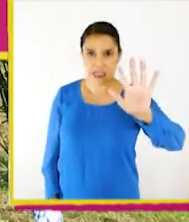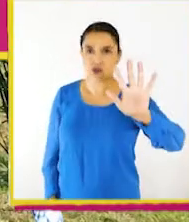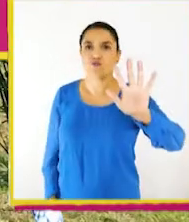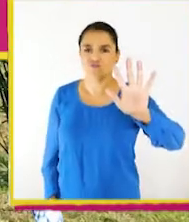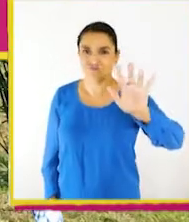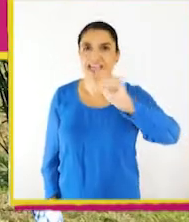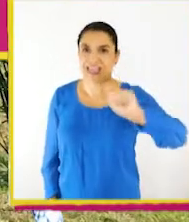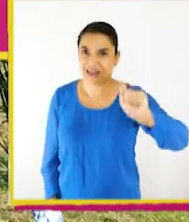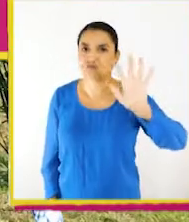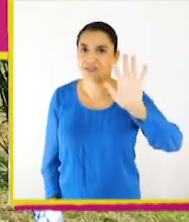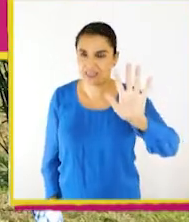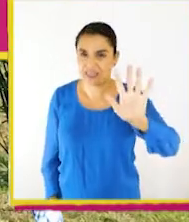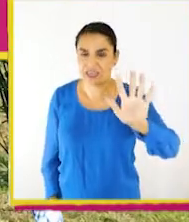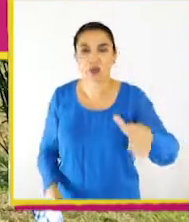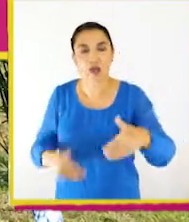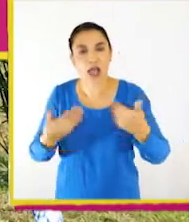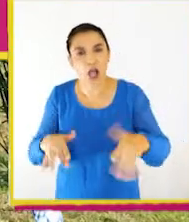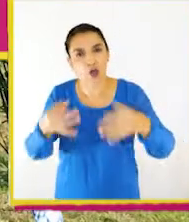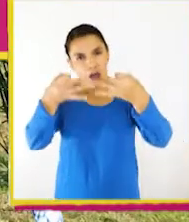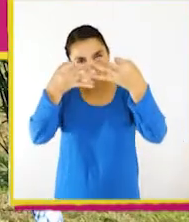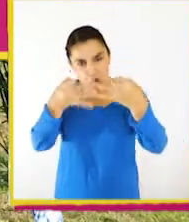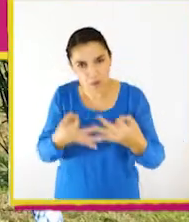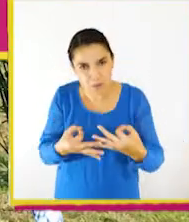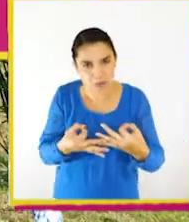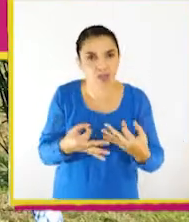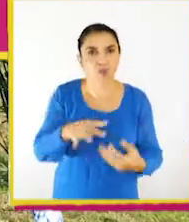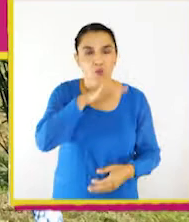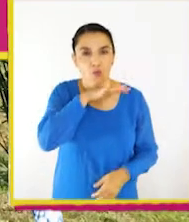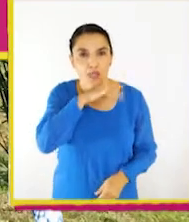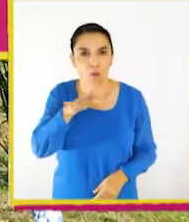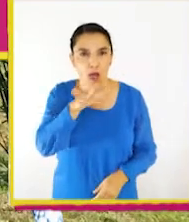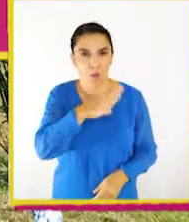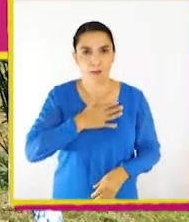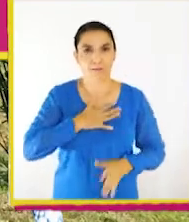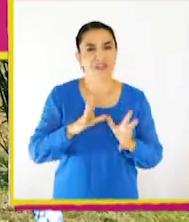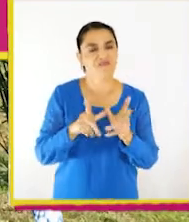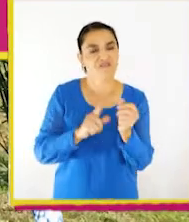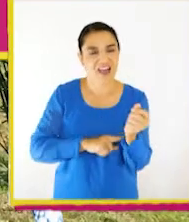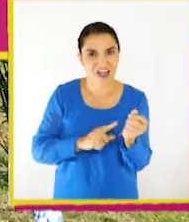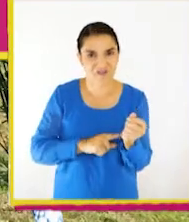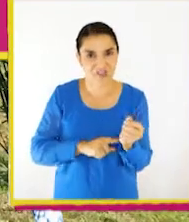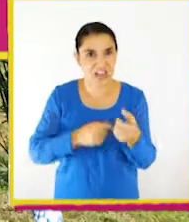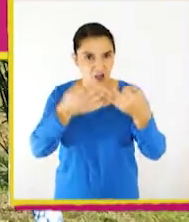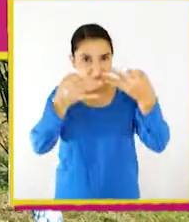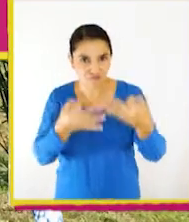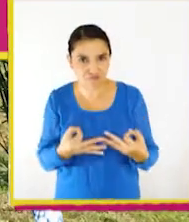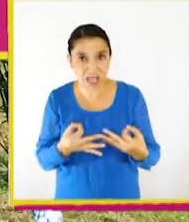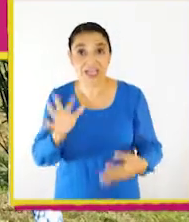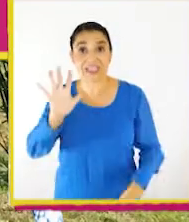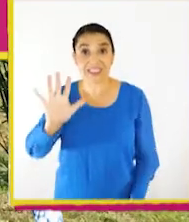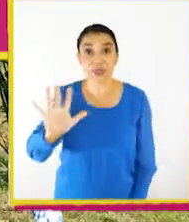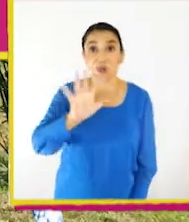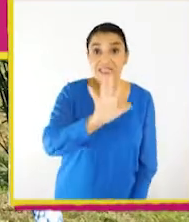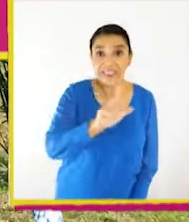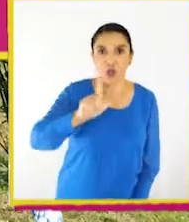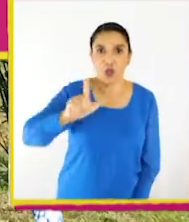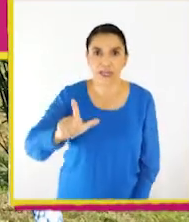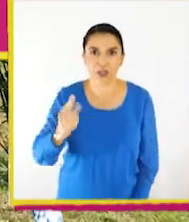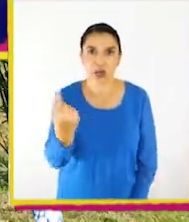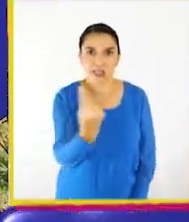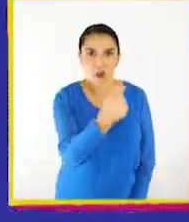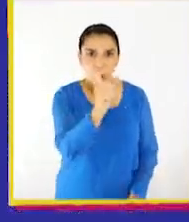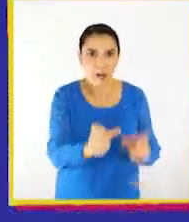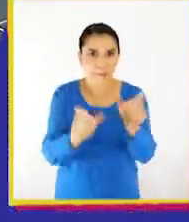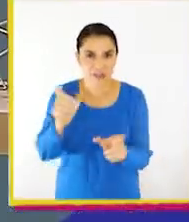5. Ahora tengo el promedio de agua que gastamos en mi familia. ¡Es 55 litros por